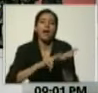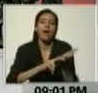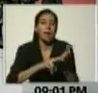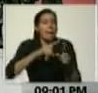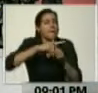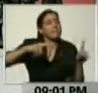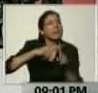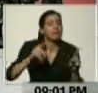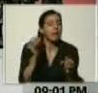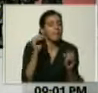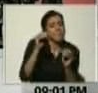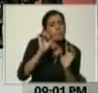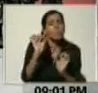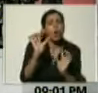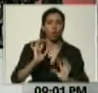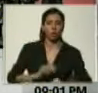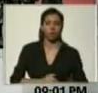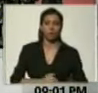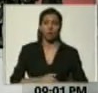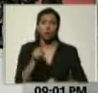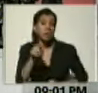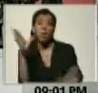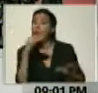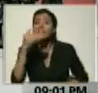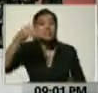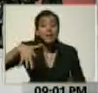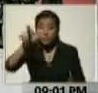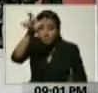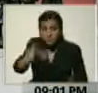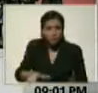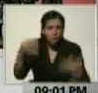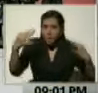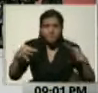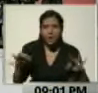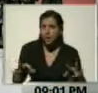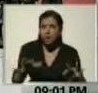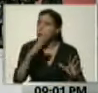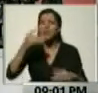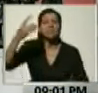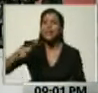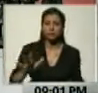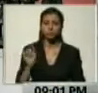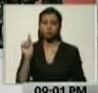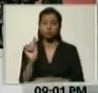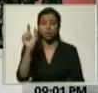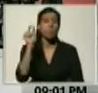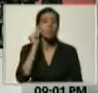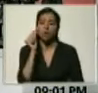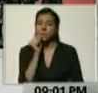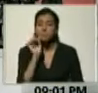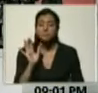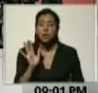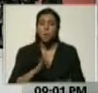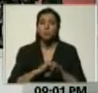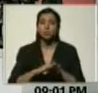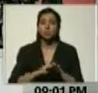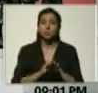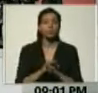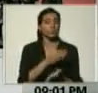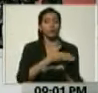en una verdad. Y después usted no tiene ningún derecho, usted ciudadano, no tiene ningún derecho, usted ciudadana, después que un medio de esto lo